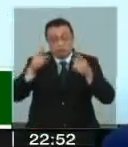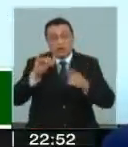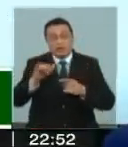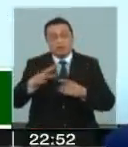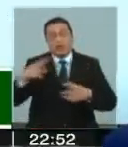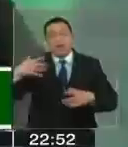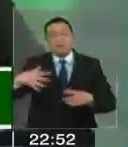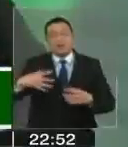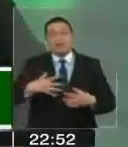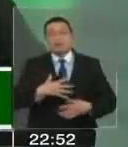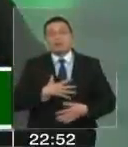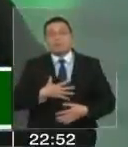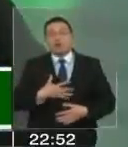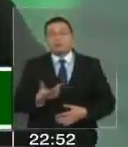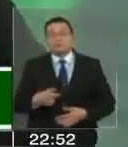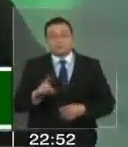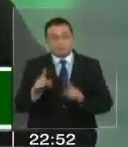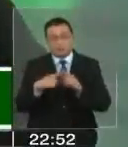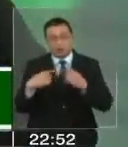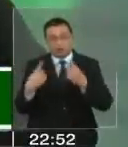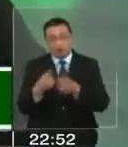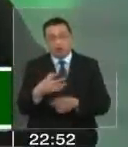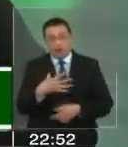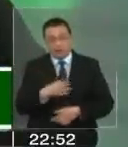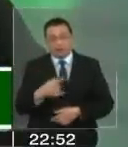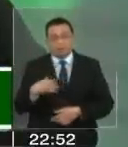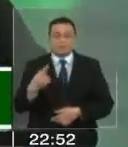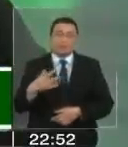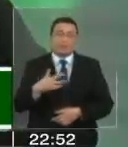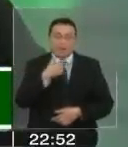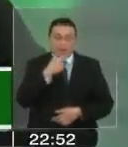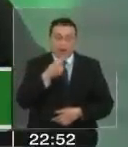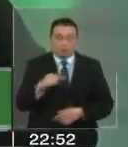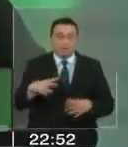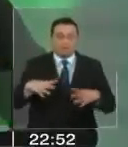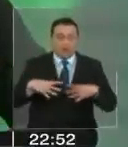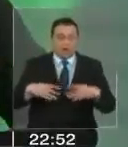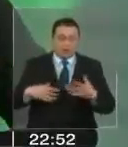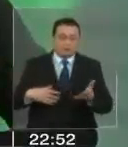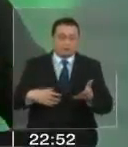temor? Como para todos los hijos, claro, uno quiere que sean felices.